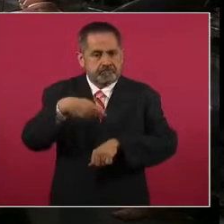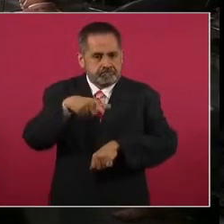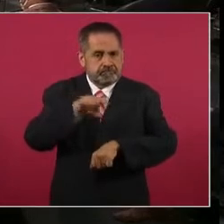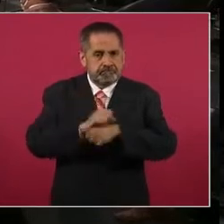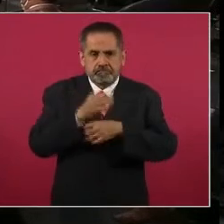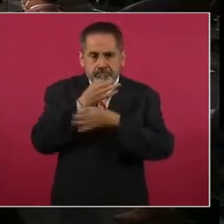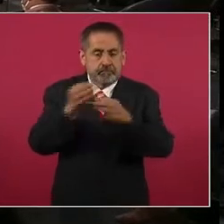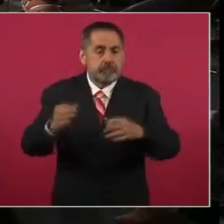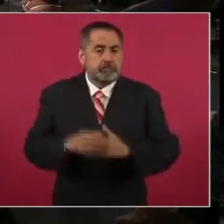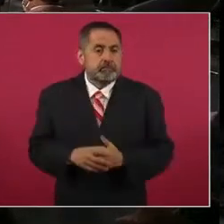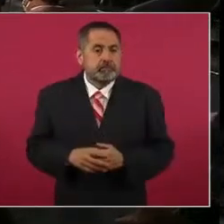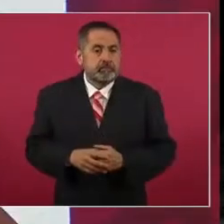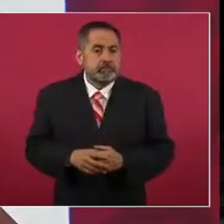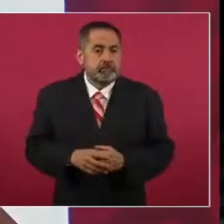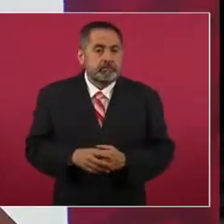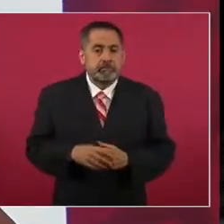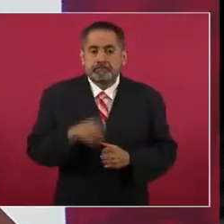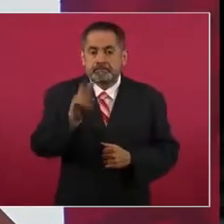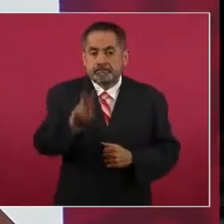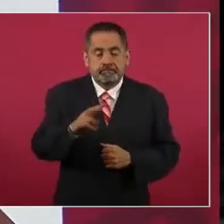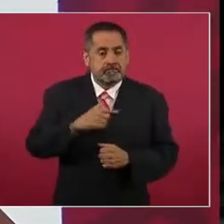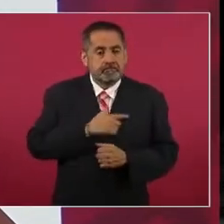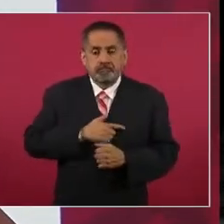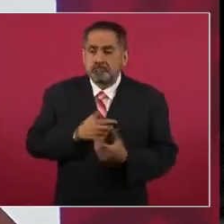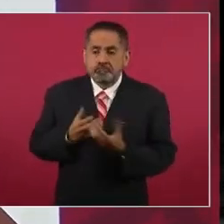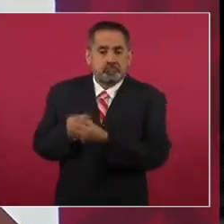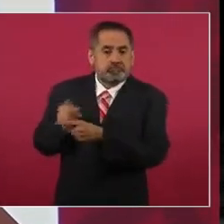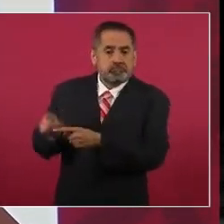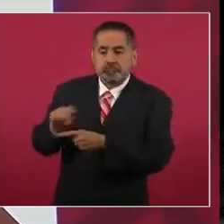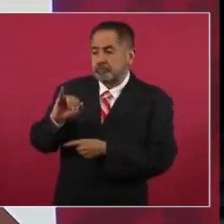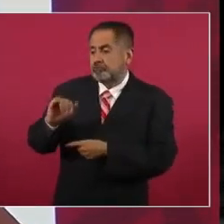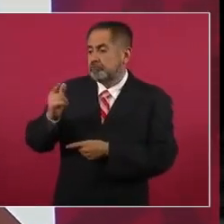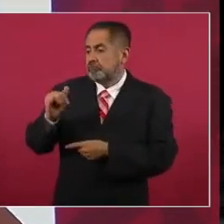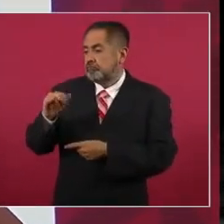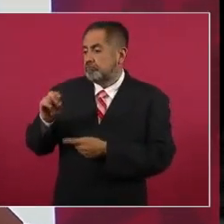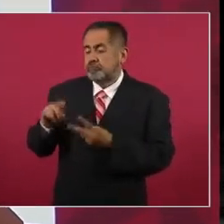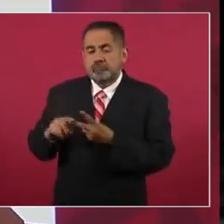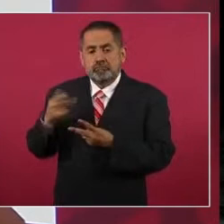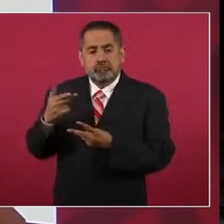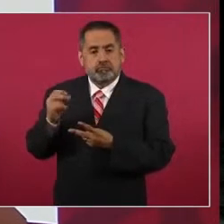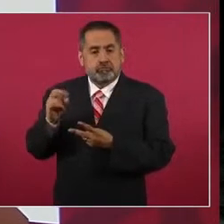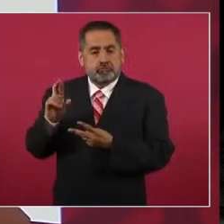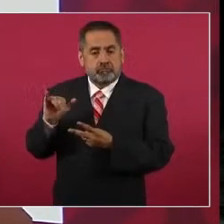me gustó mucho también la actitud del genio de horacio